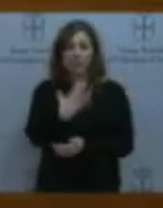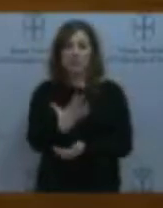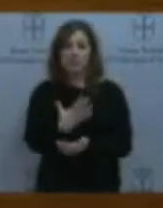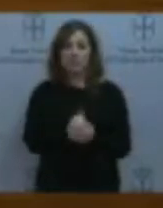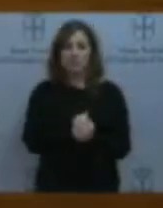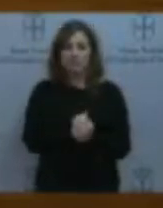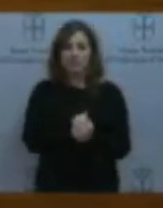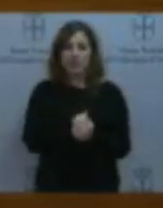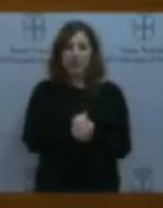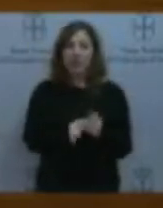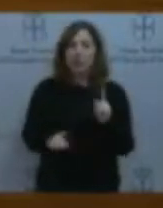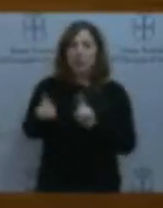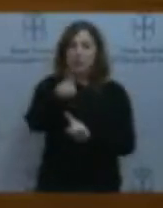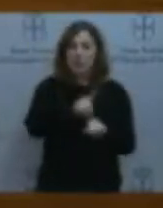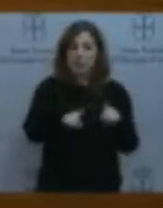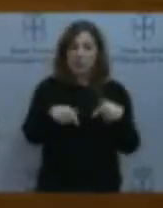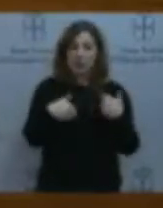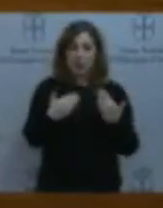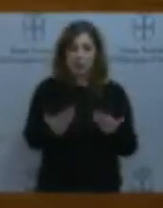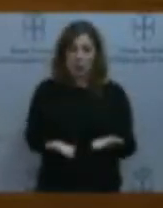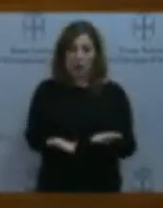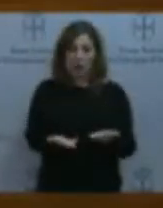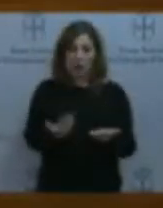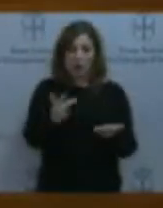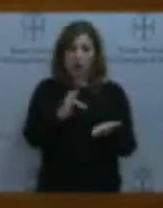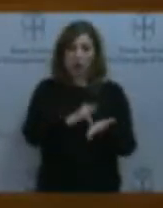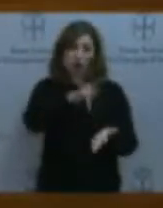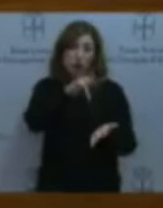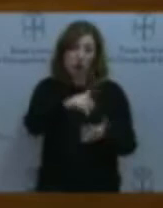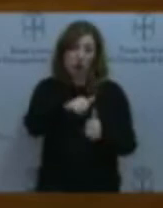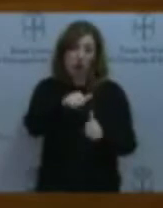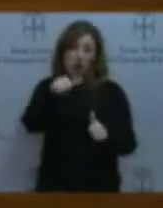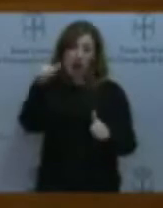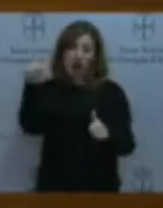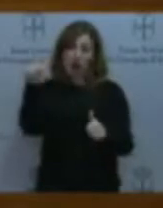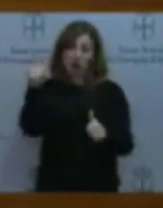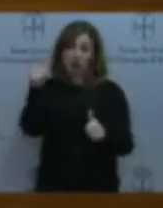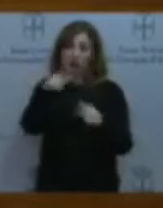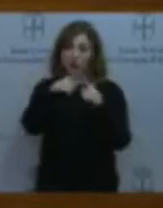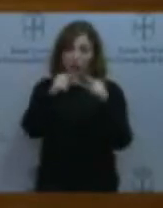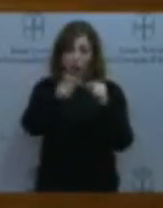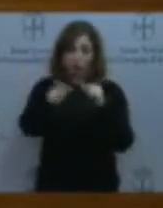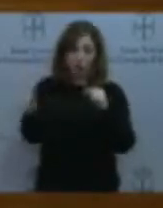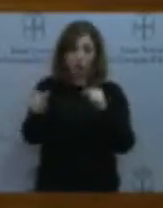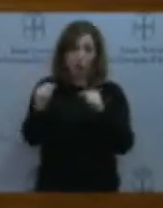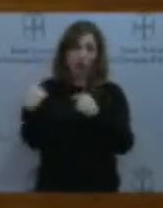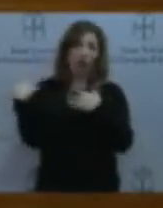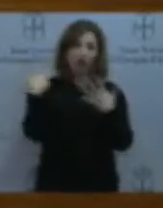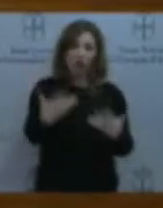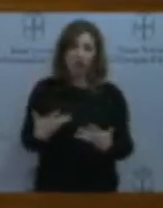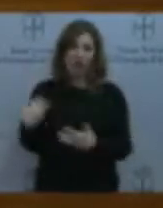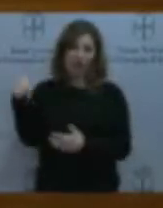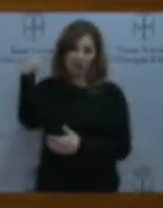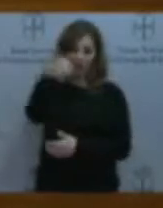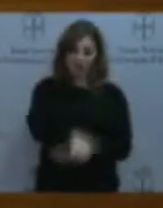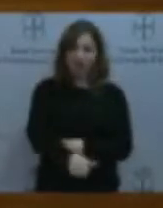El problema es que esto es lo que llevan experimentando los asturianos en las últimas décadas. Esto no es nada nuevo que se les pida, que sigan